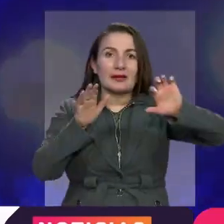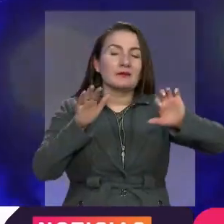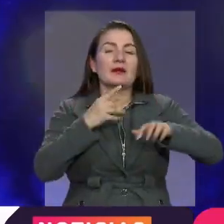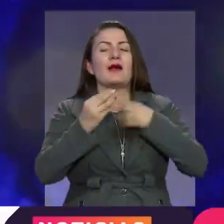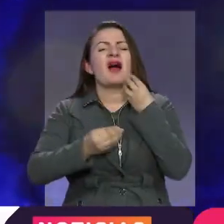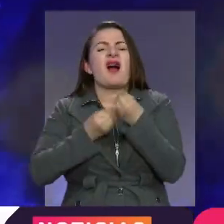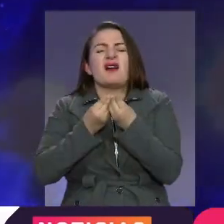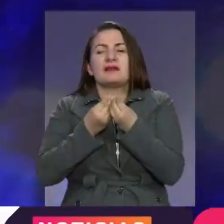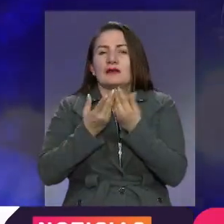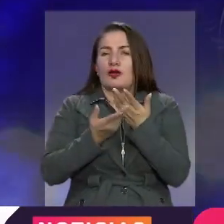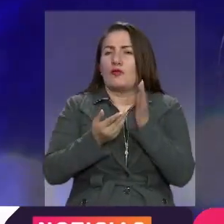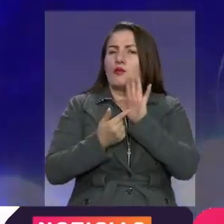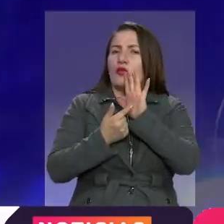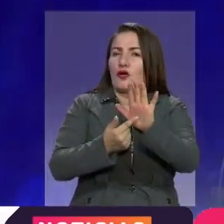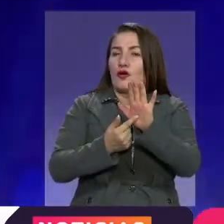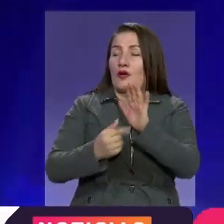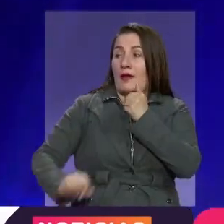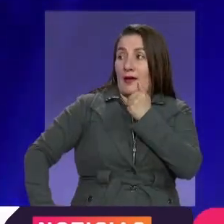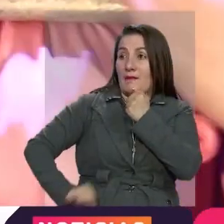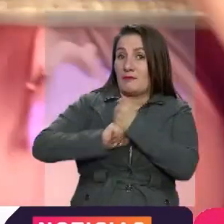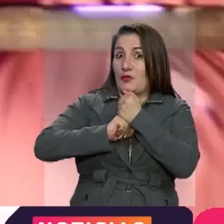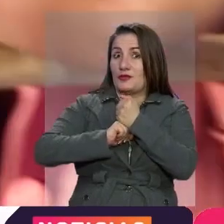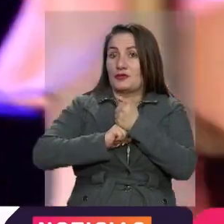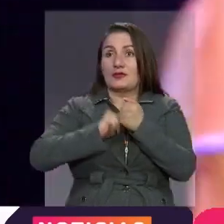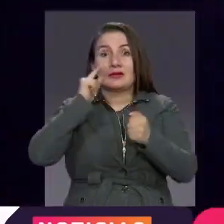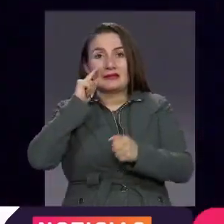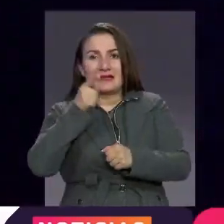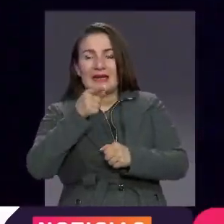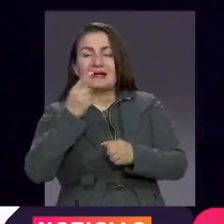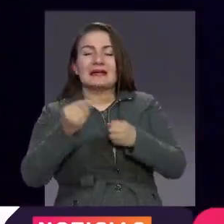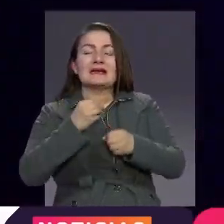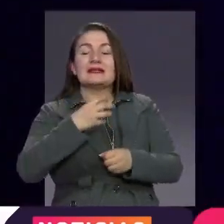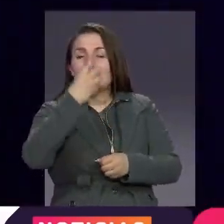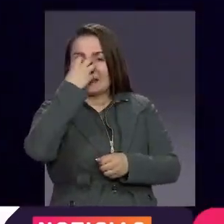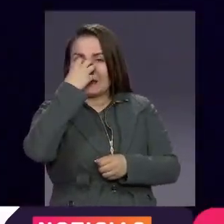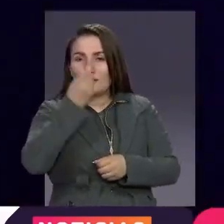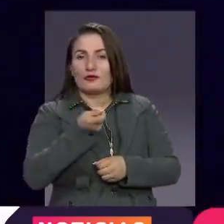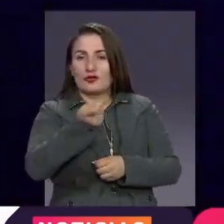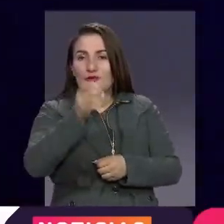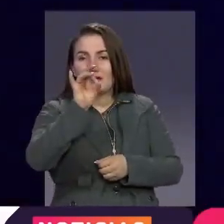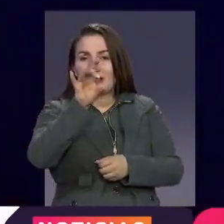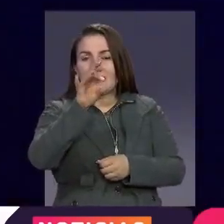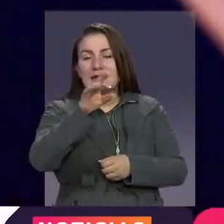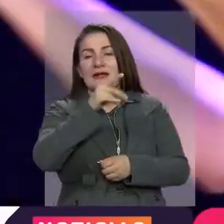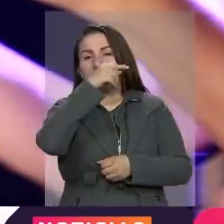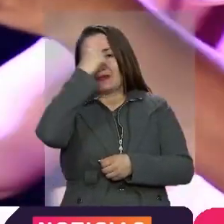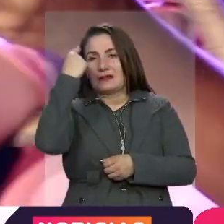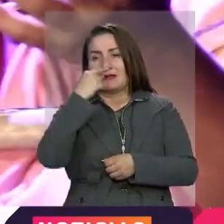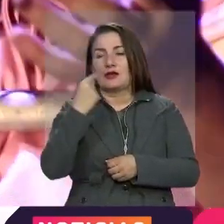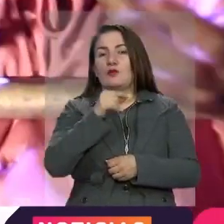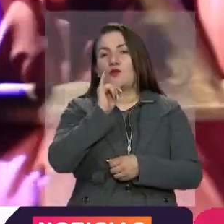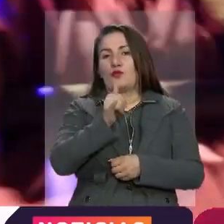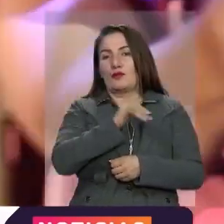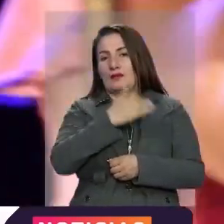una producción independiente que espera el apoyo de los amantes del circo a partir del 15 de septiembre de jueves a sábado a las 8 de la noche